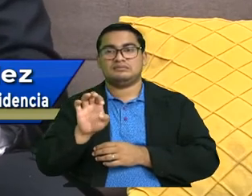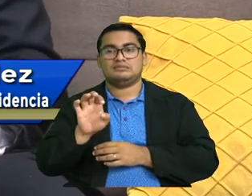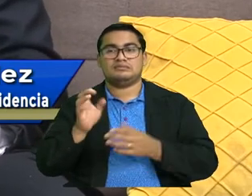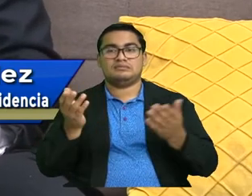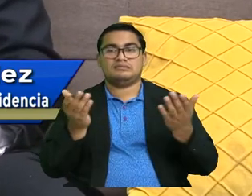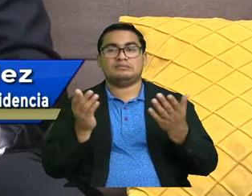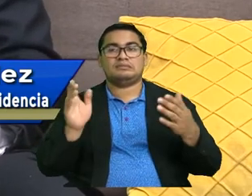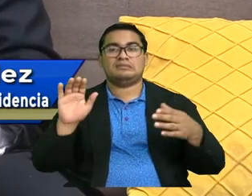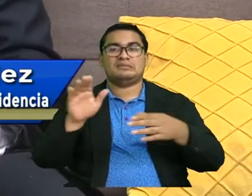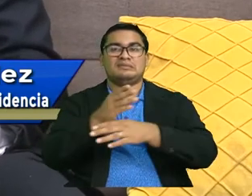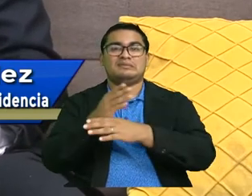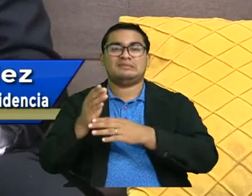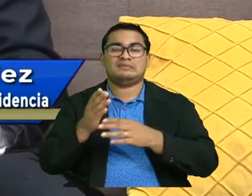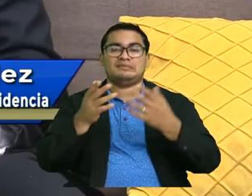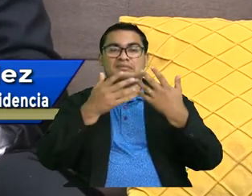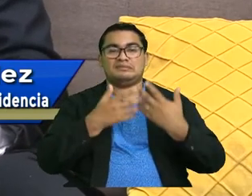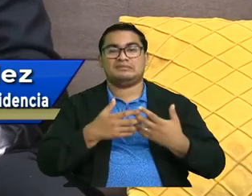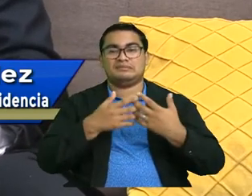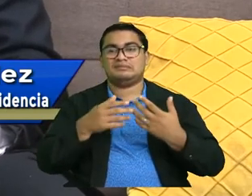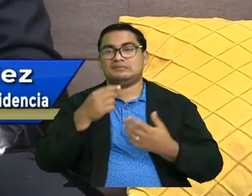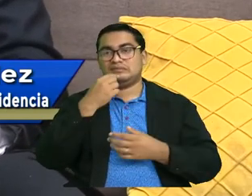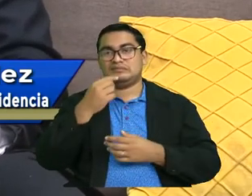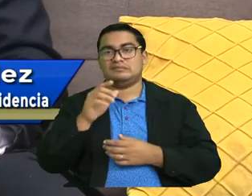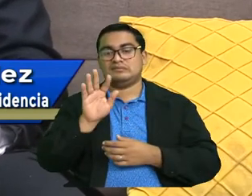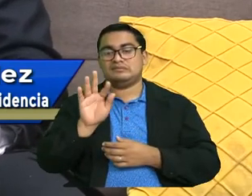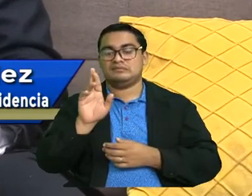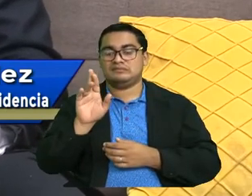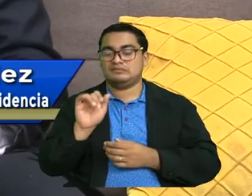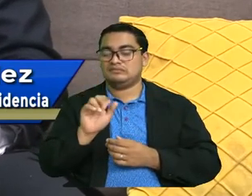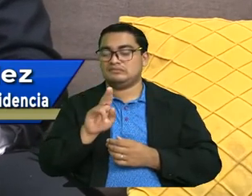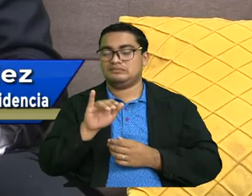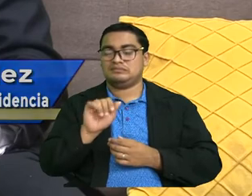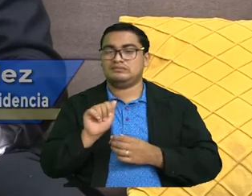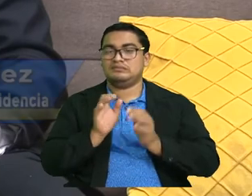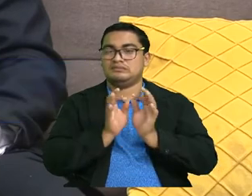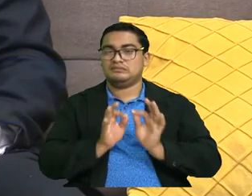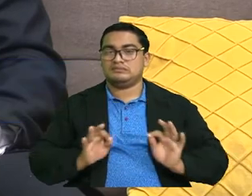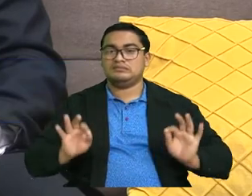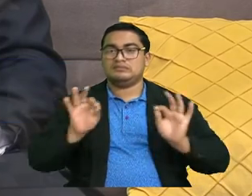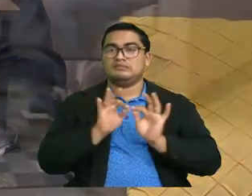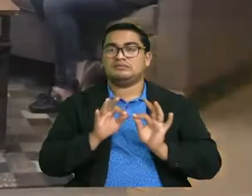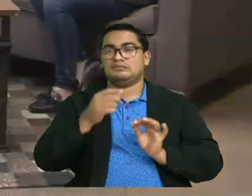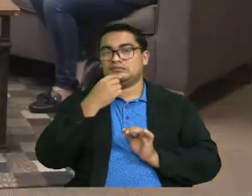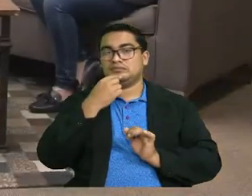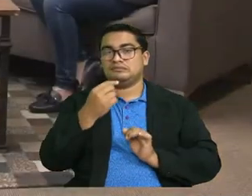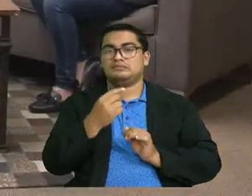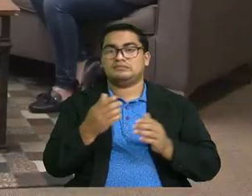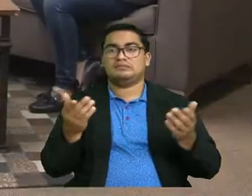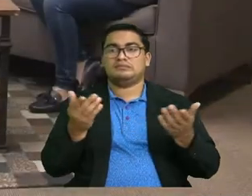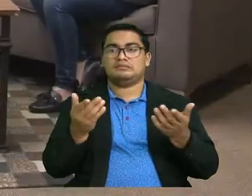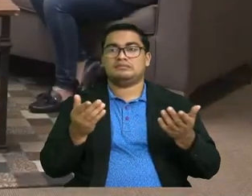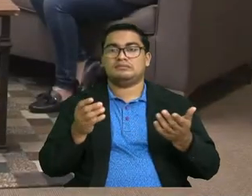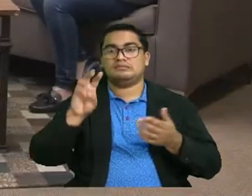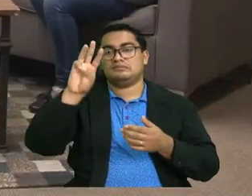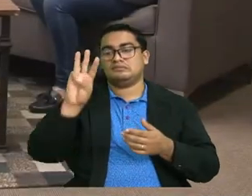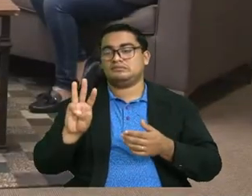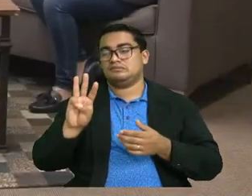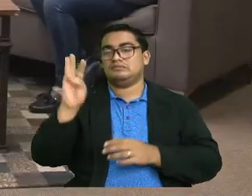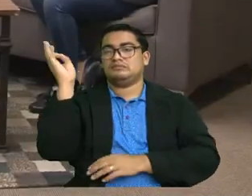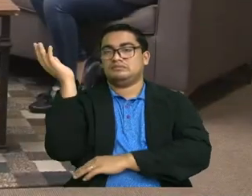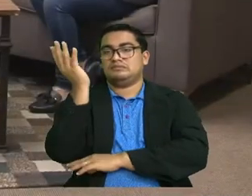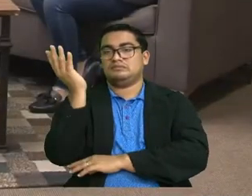claro, de empresarial que menciona Frania. Y algo que nosotros queremos marcar como una pauta a partir de esta tercera edición de la